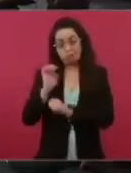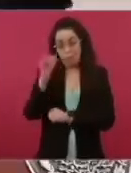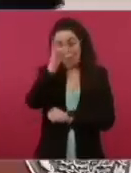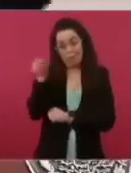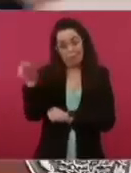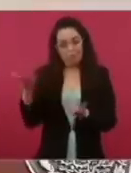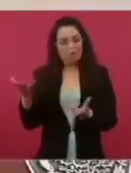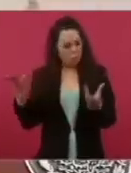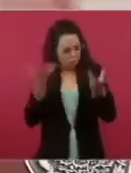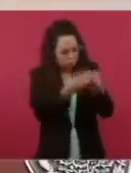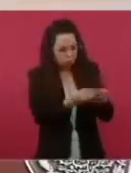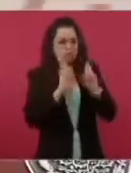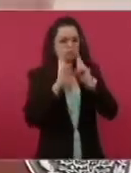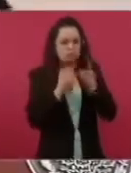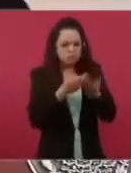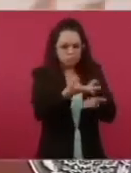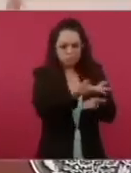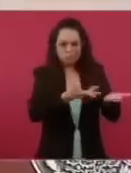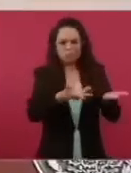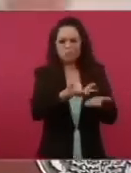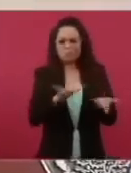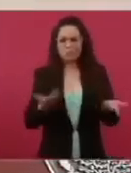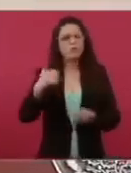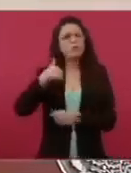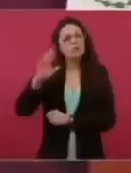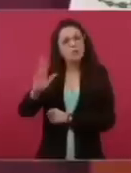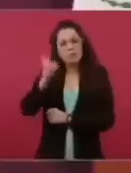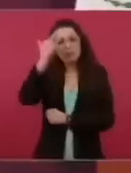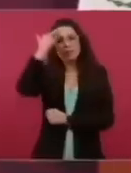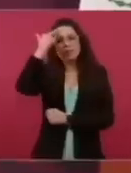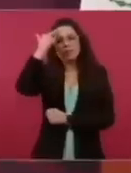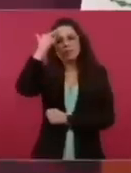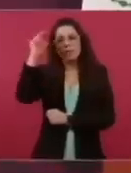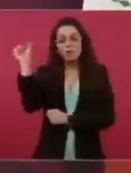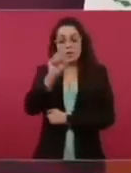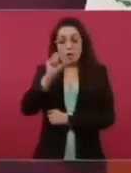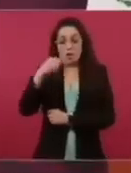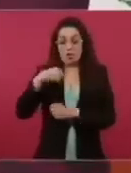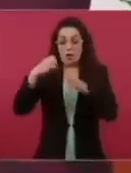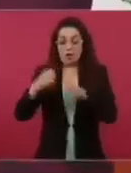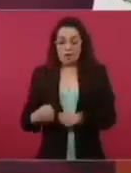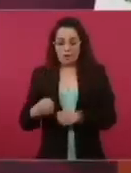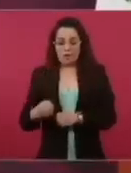que tengan ellos. Yo recuerdo que cuando nosotros estábamos en el gobierno de la ciudad,